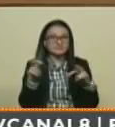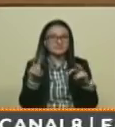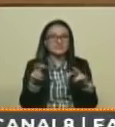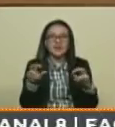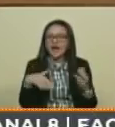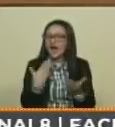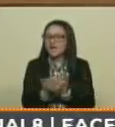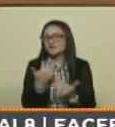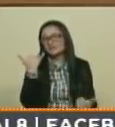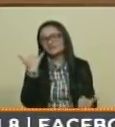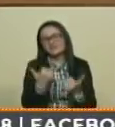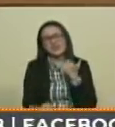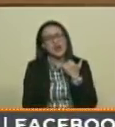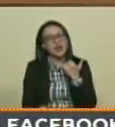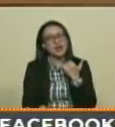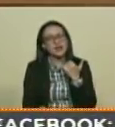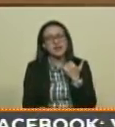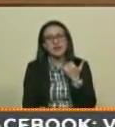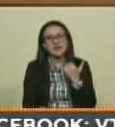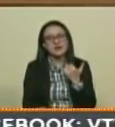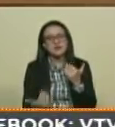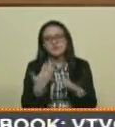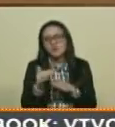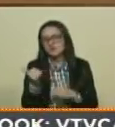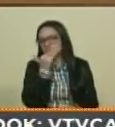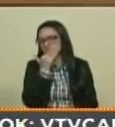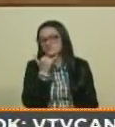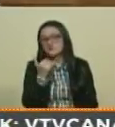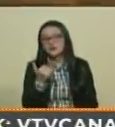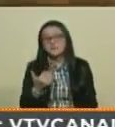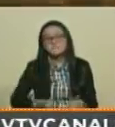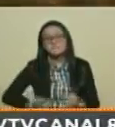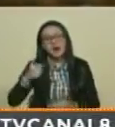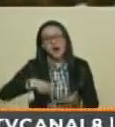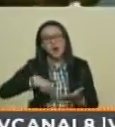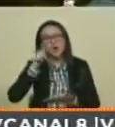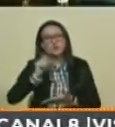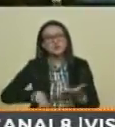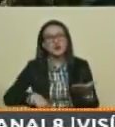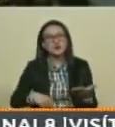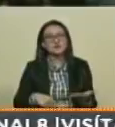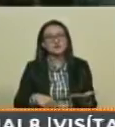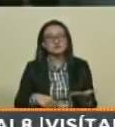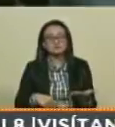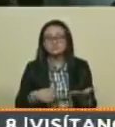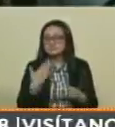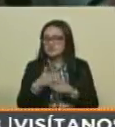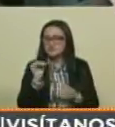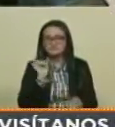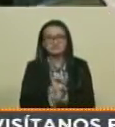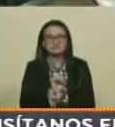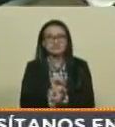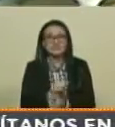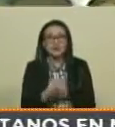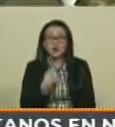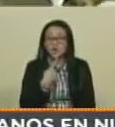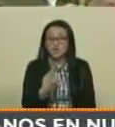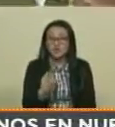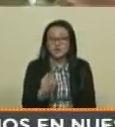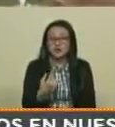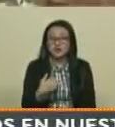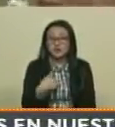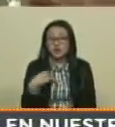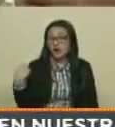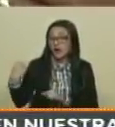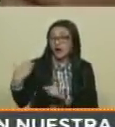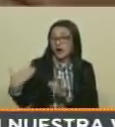el final, con las últimas consecuencias, los demás miles de contratos. Que den la cara ante el país y no digan ninguno de ellos que son